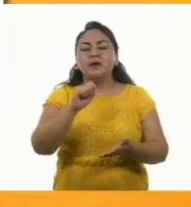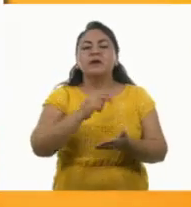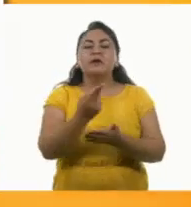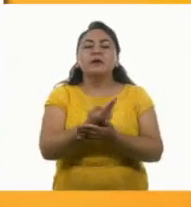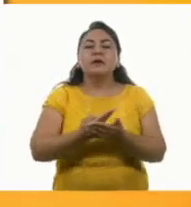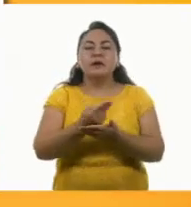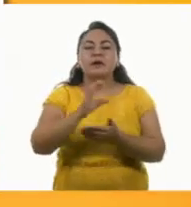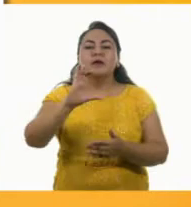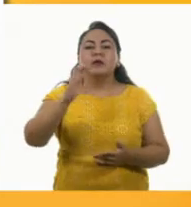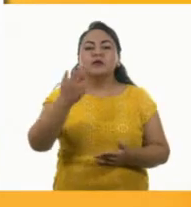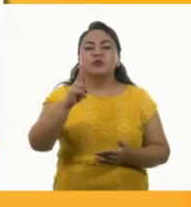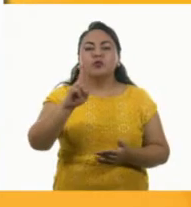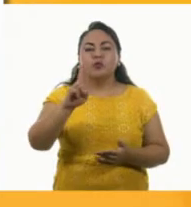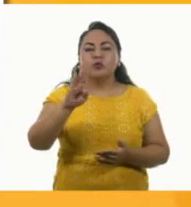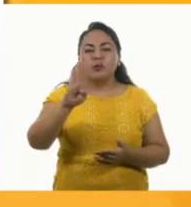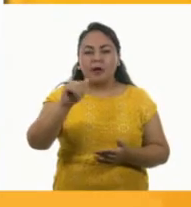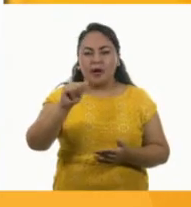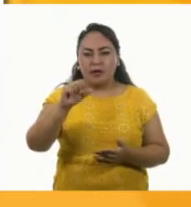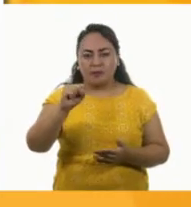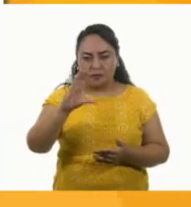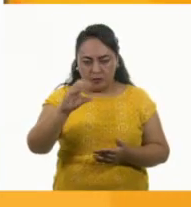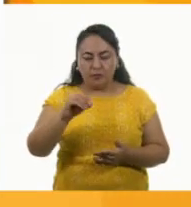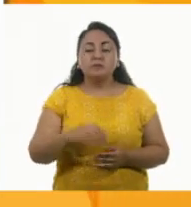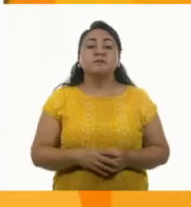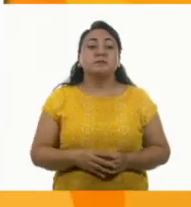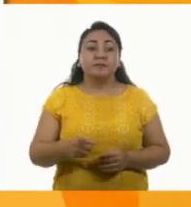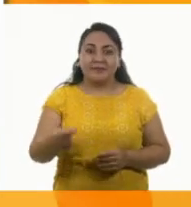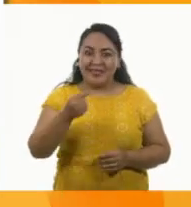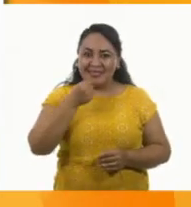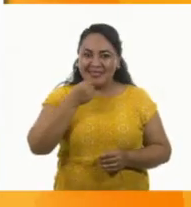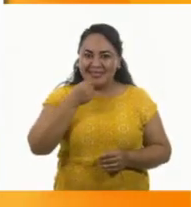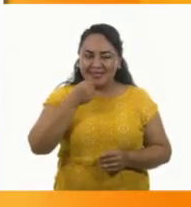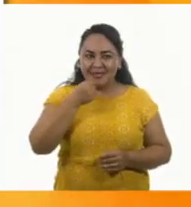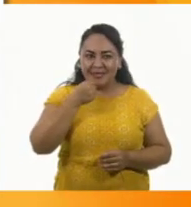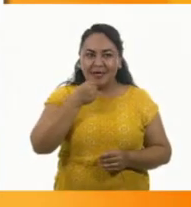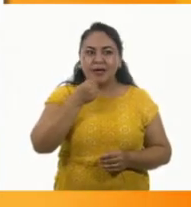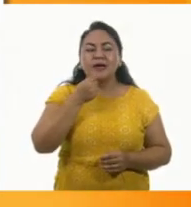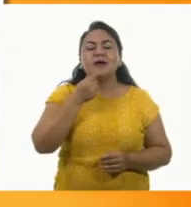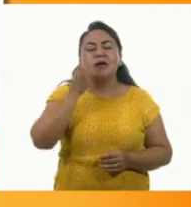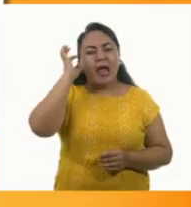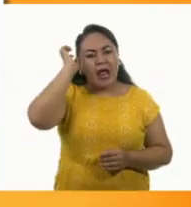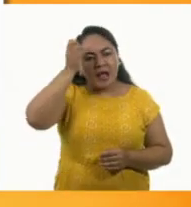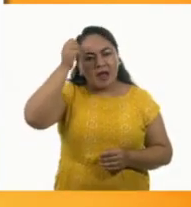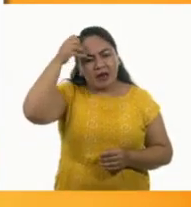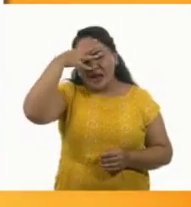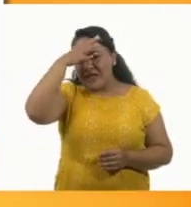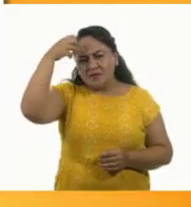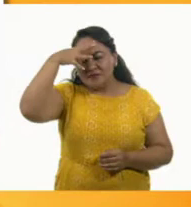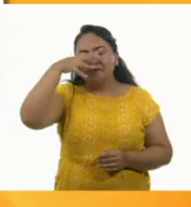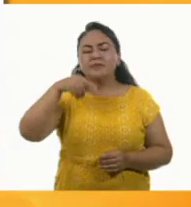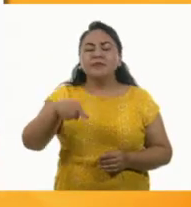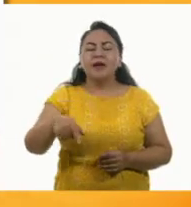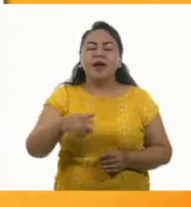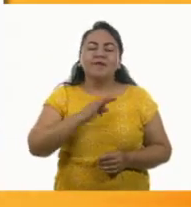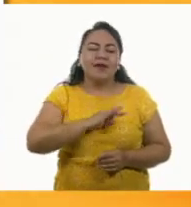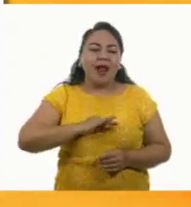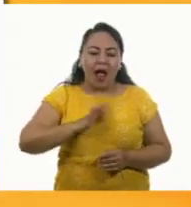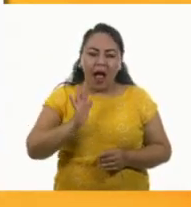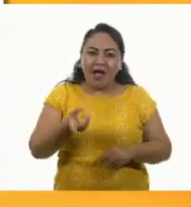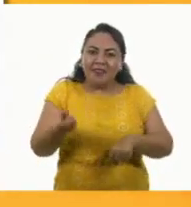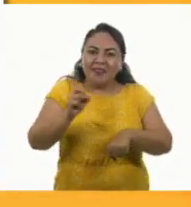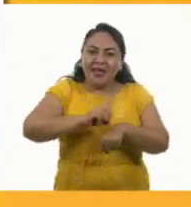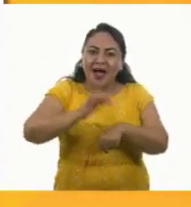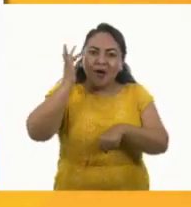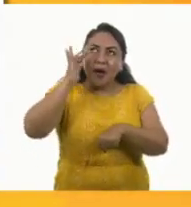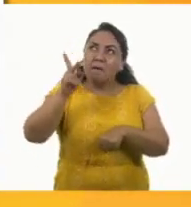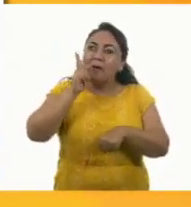Chubasco. Elías estaba muy feliz. Había llegado el día de su cumpleaños y sus papás le habían